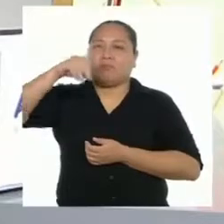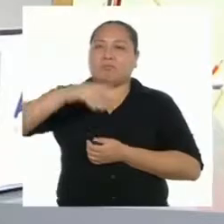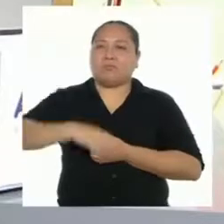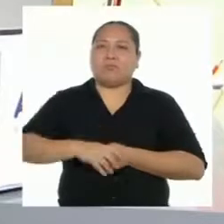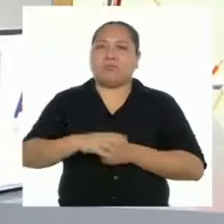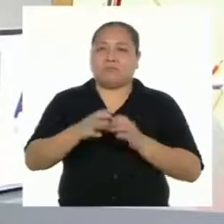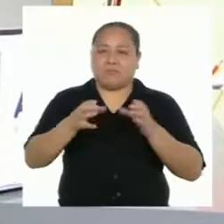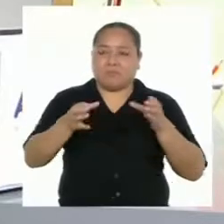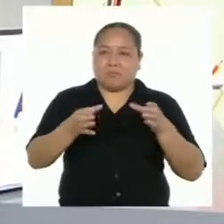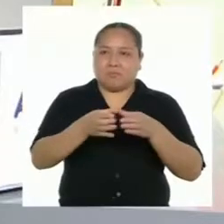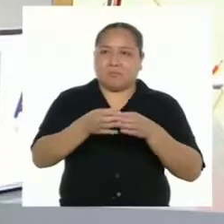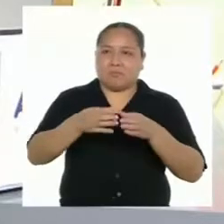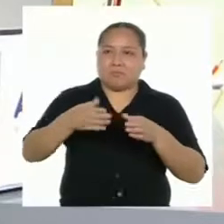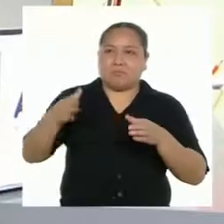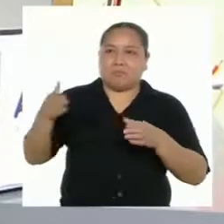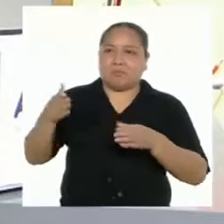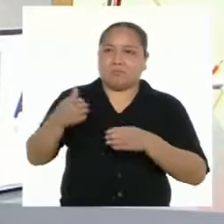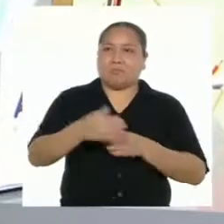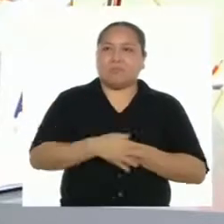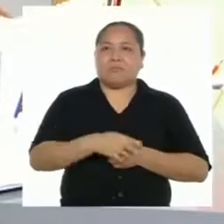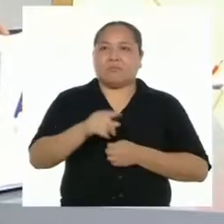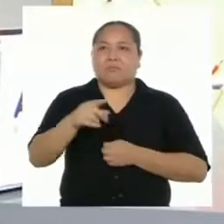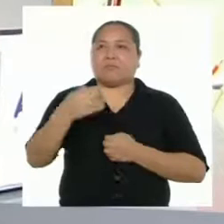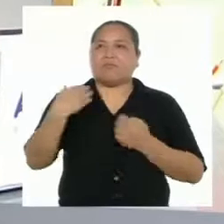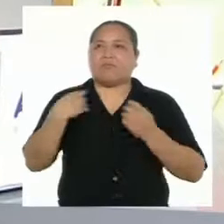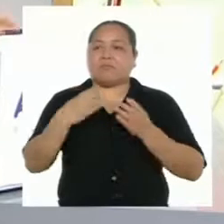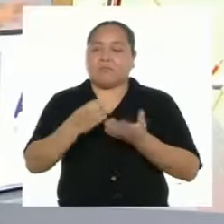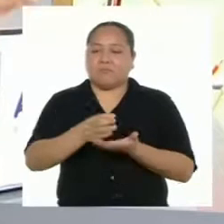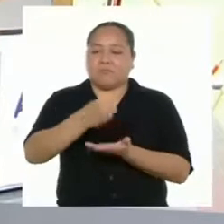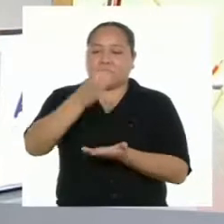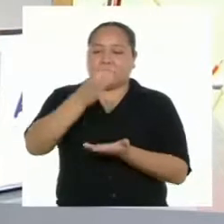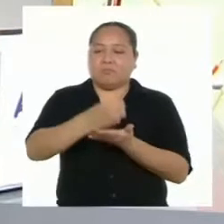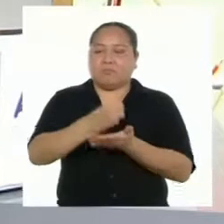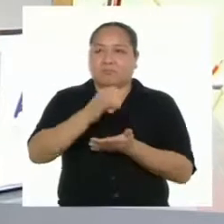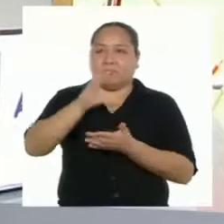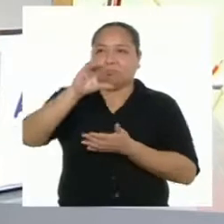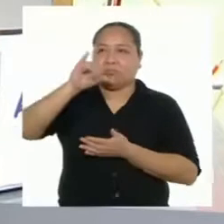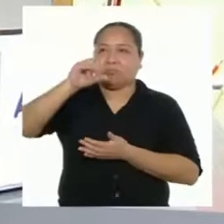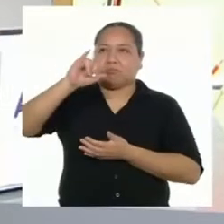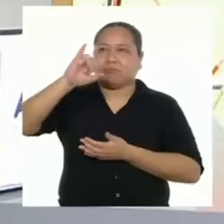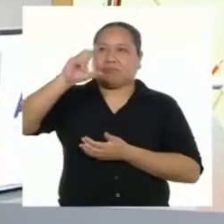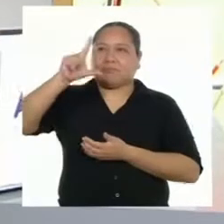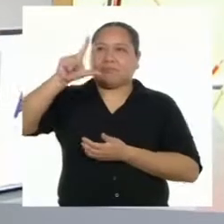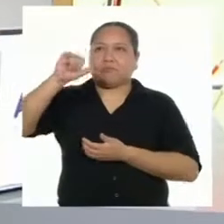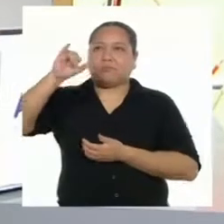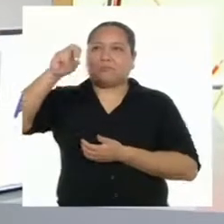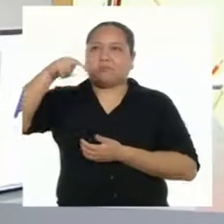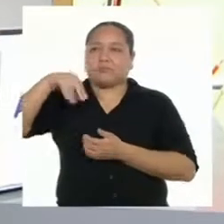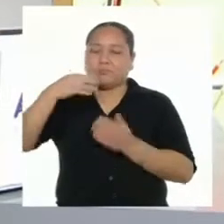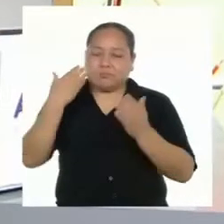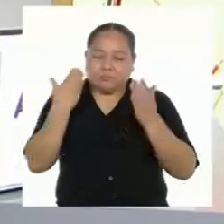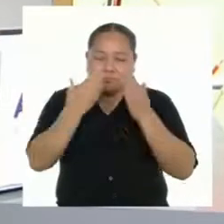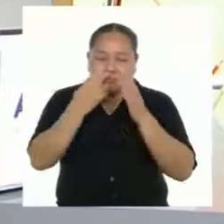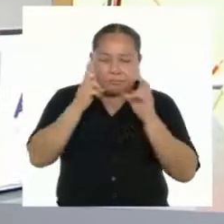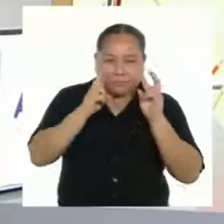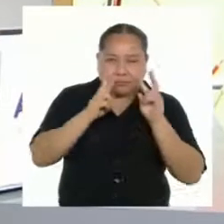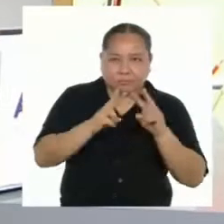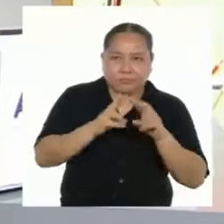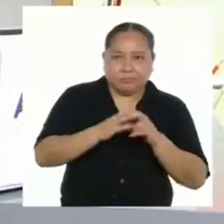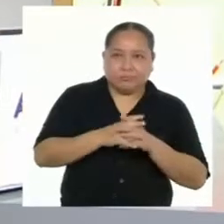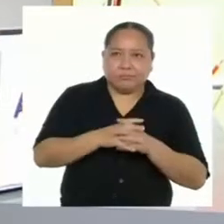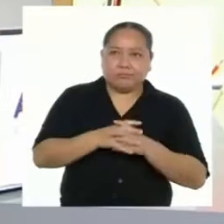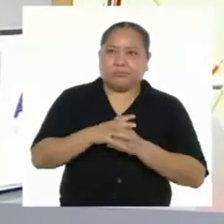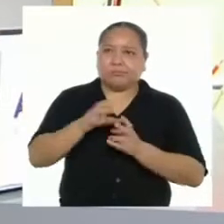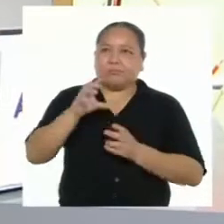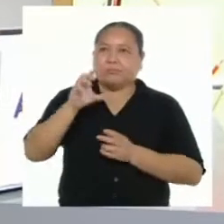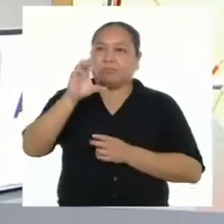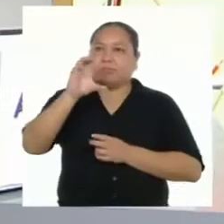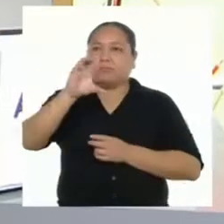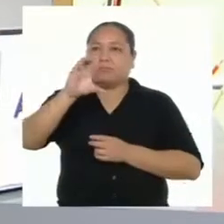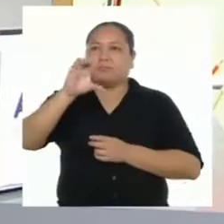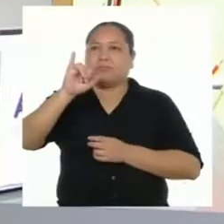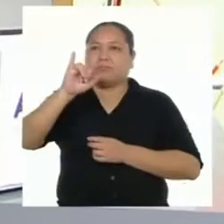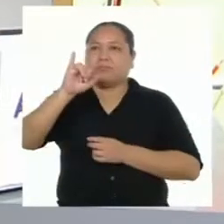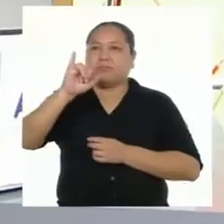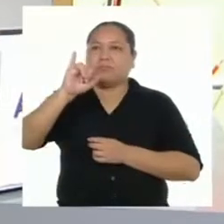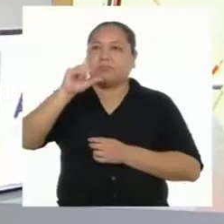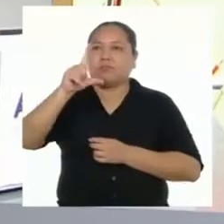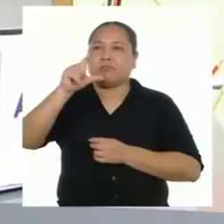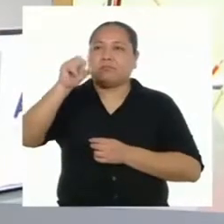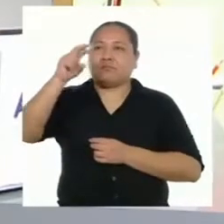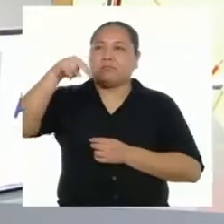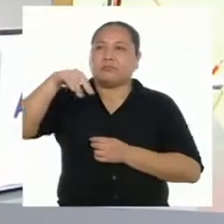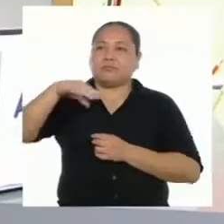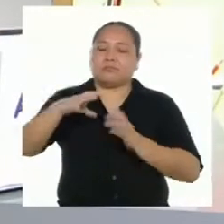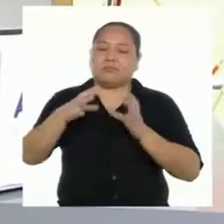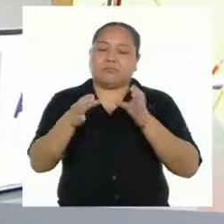atún. Sí, lo elegí porque tenía forma de cilindro. Ahora que lo veo más de cerca, parece ser un cilindro aplanado y